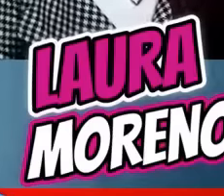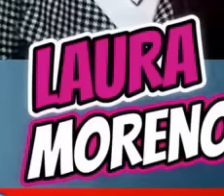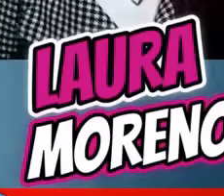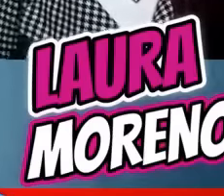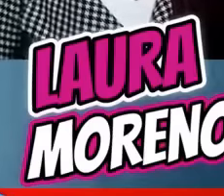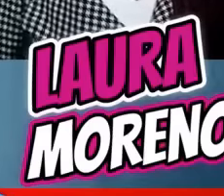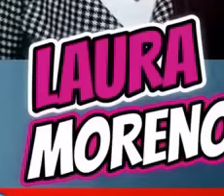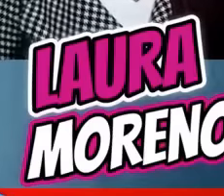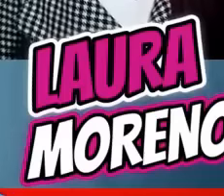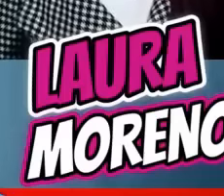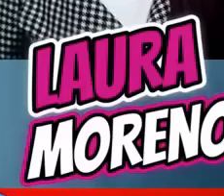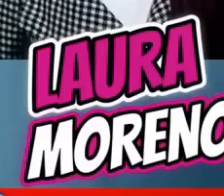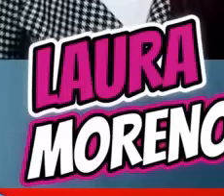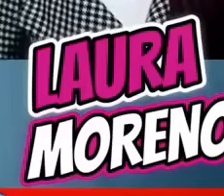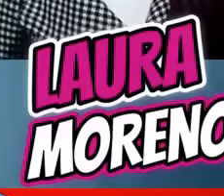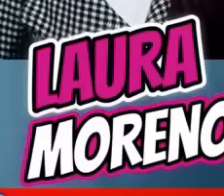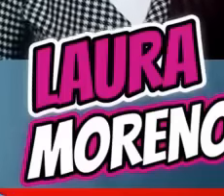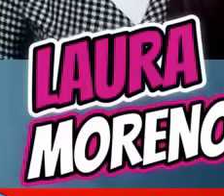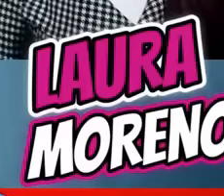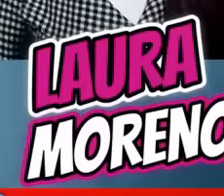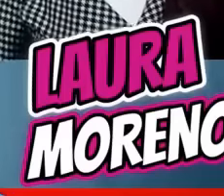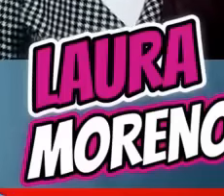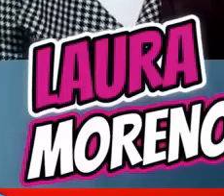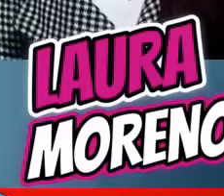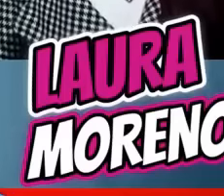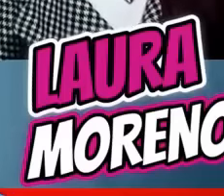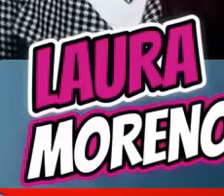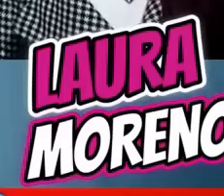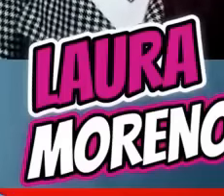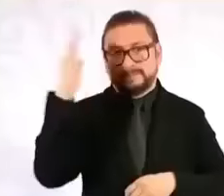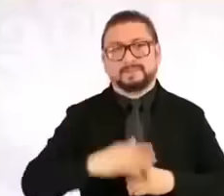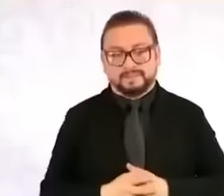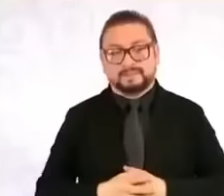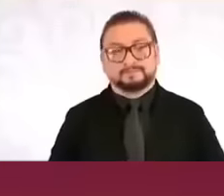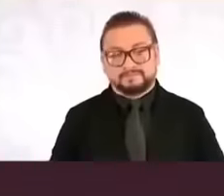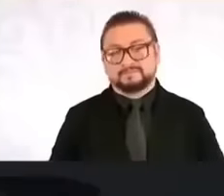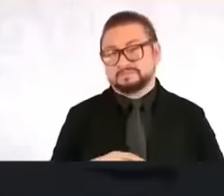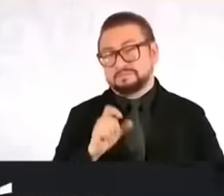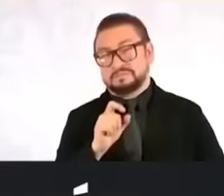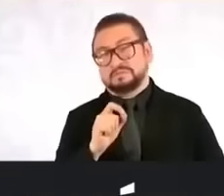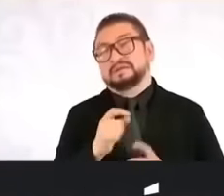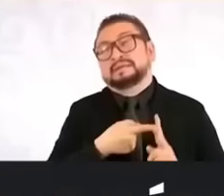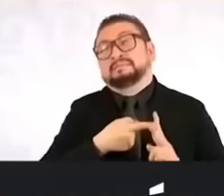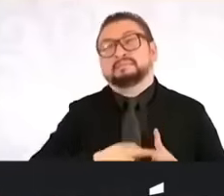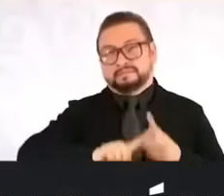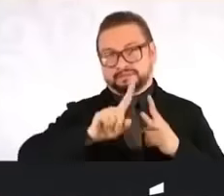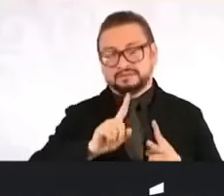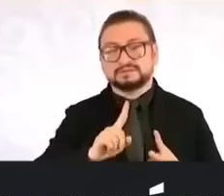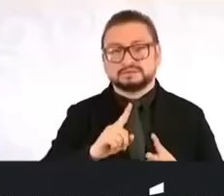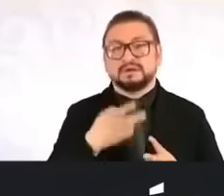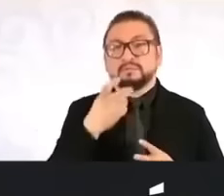el Estado de Derecho y así las inversiones extranjeras estarán seguras. Este número yo diría que sería el comienzo